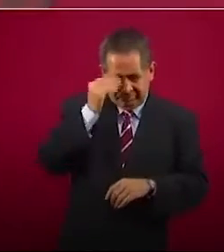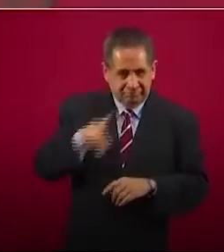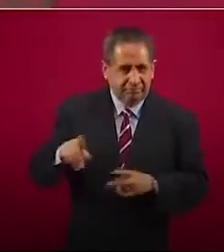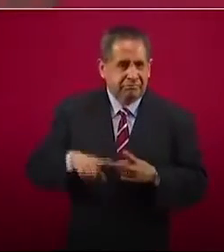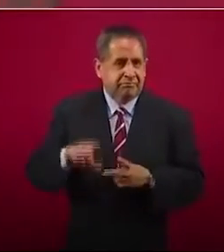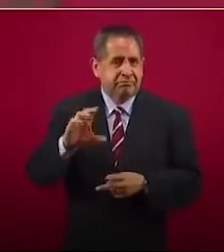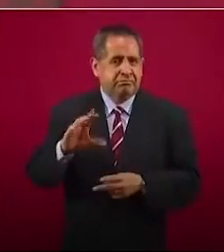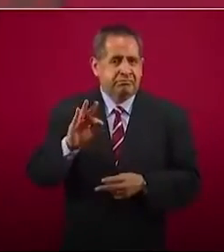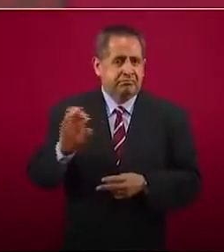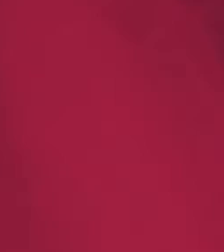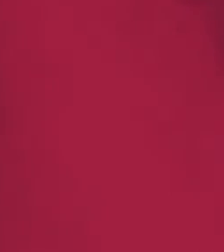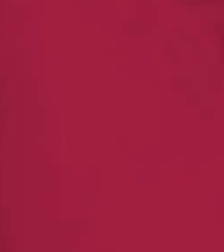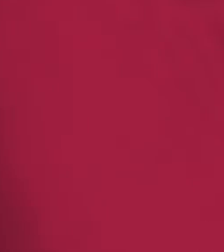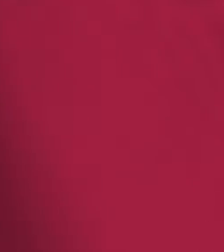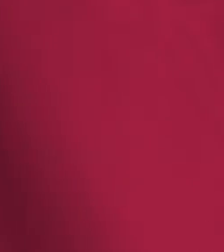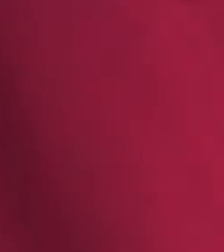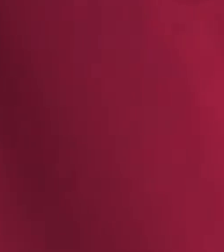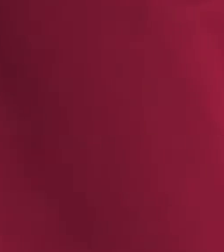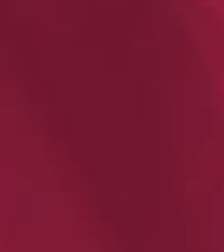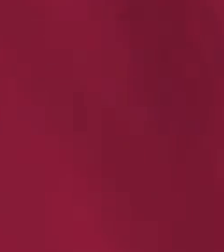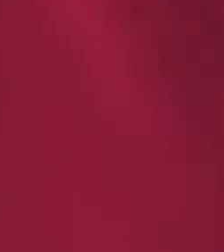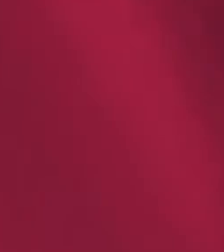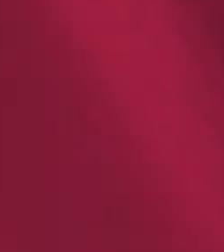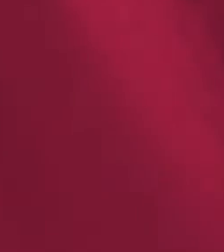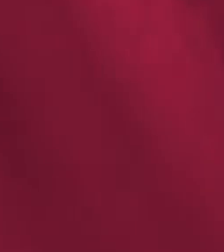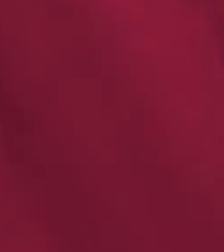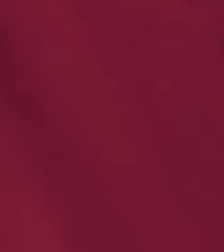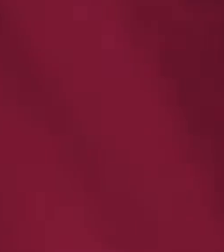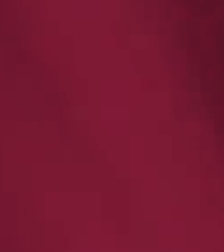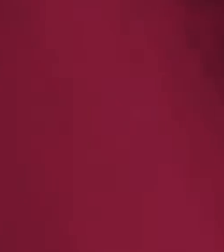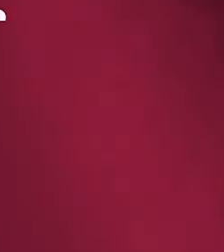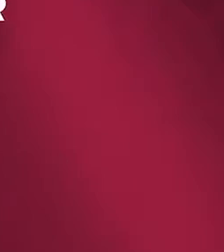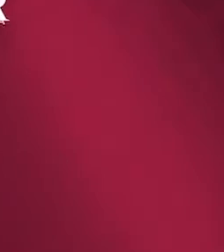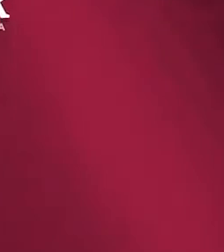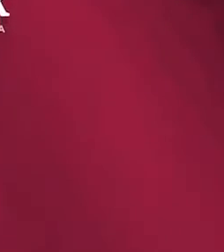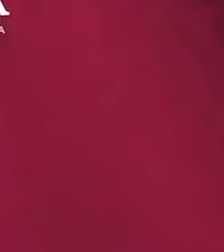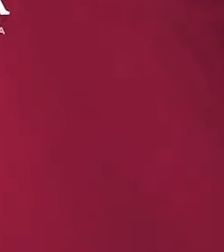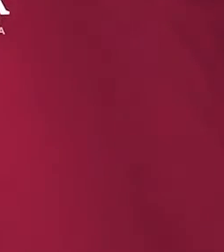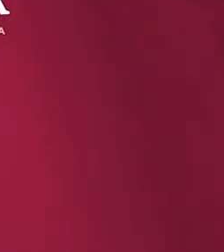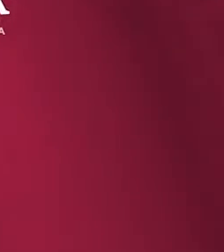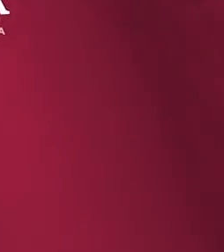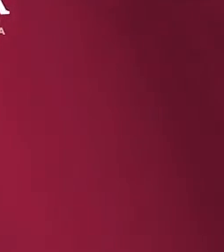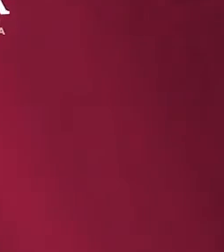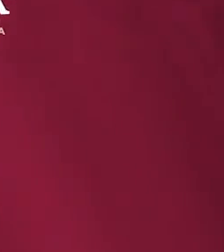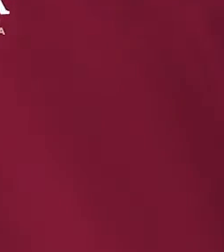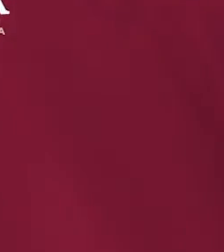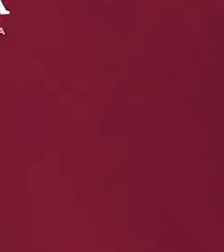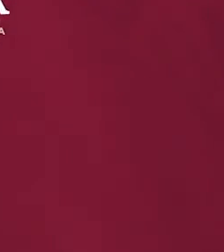Federal de Electricidad. Gobierno de México.